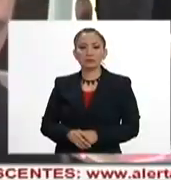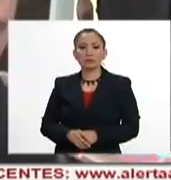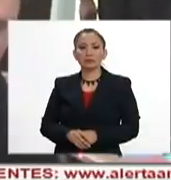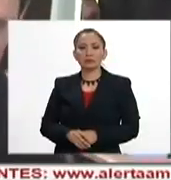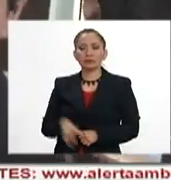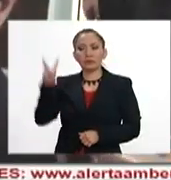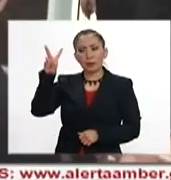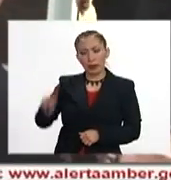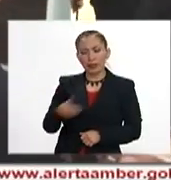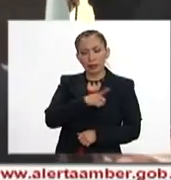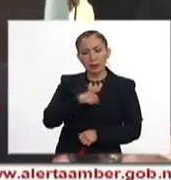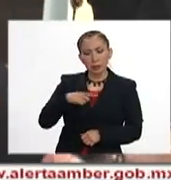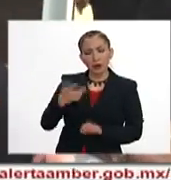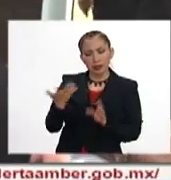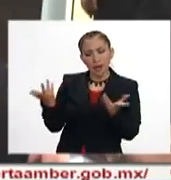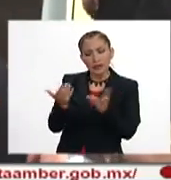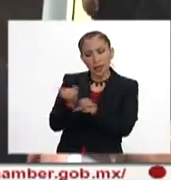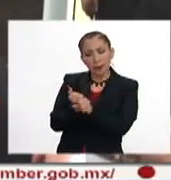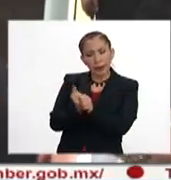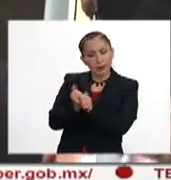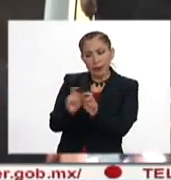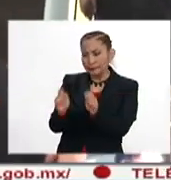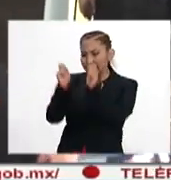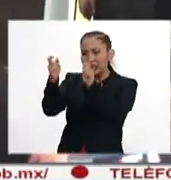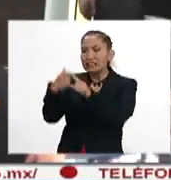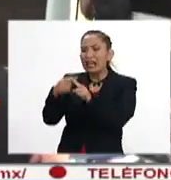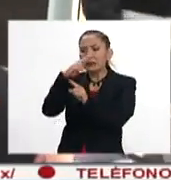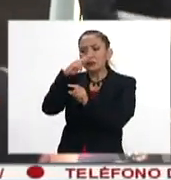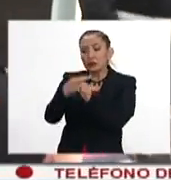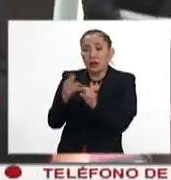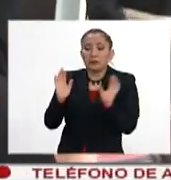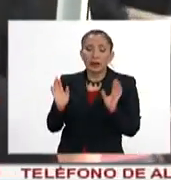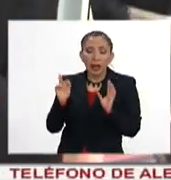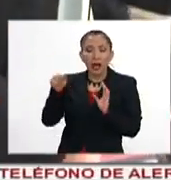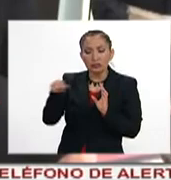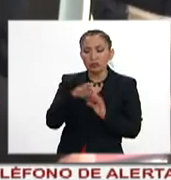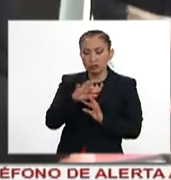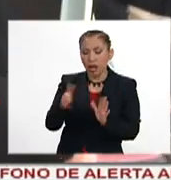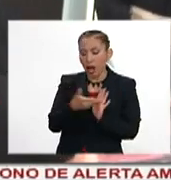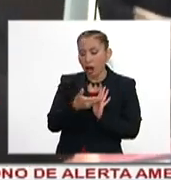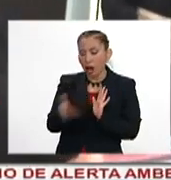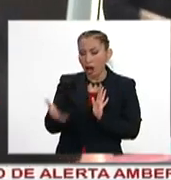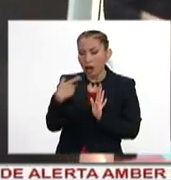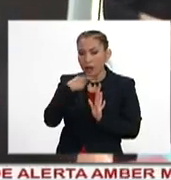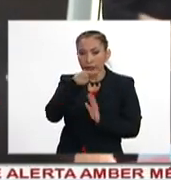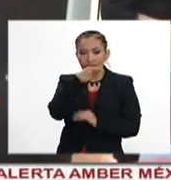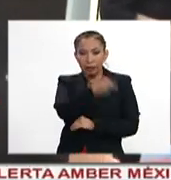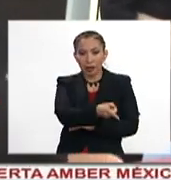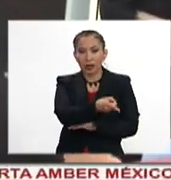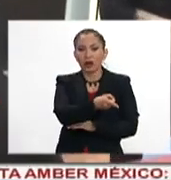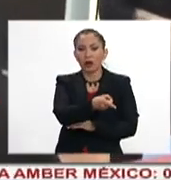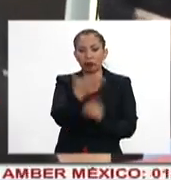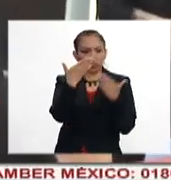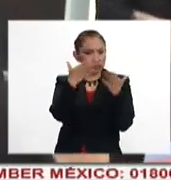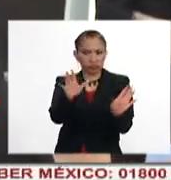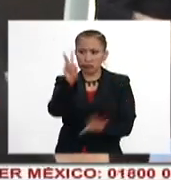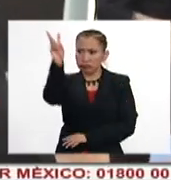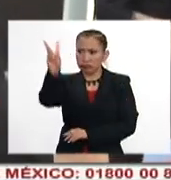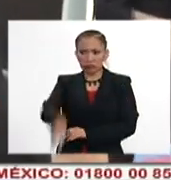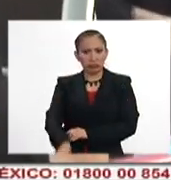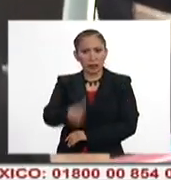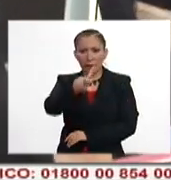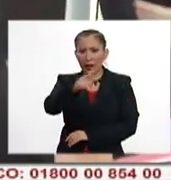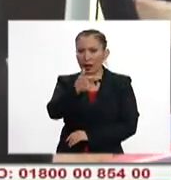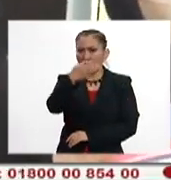Lo que habrá que hacer es la investigación correspondiente y deslindar responsabilidades. Y eso es lo que ya ha señalado abiertamente